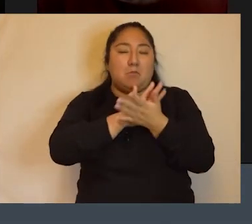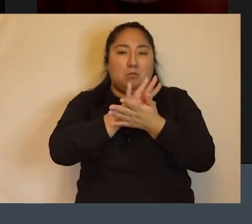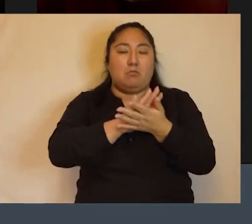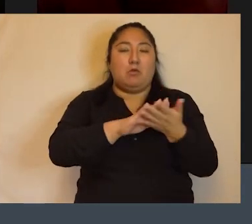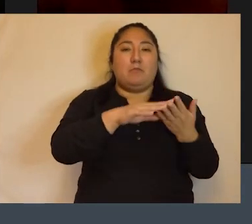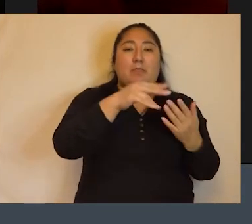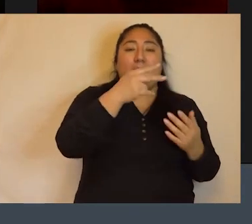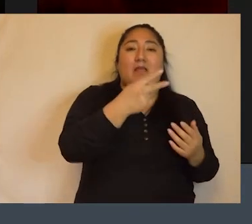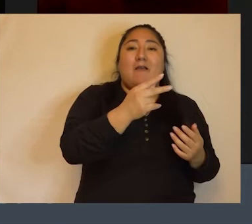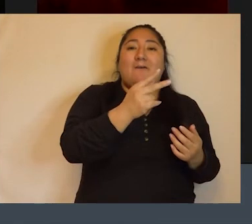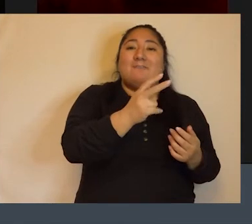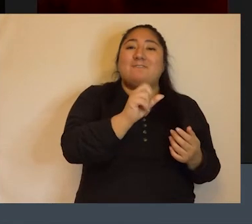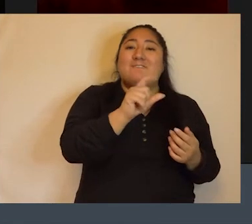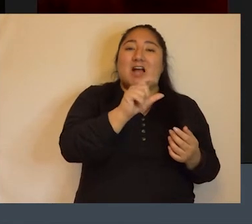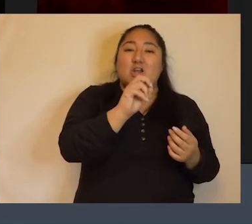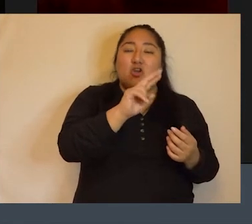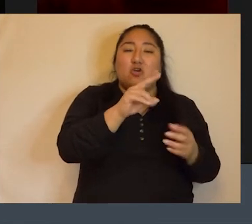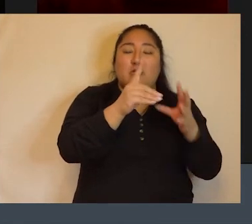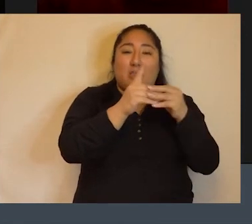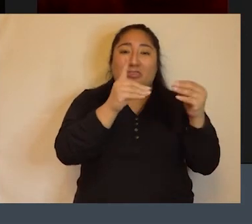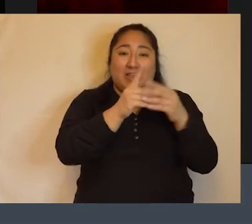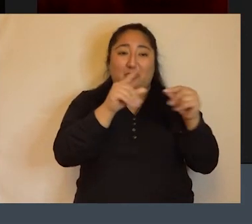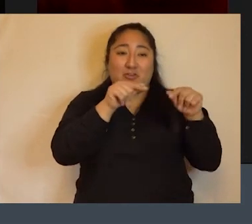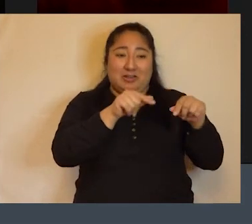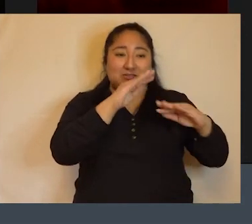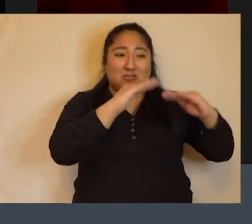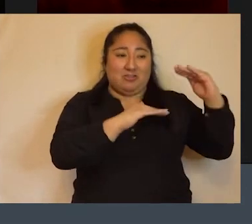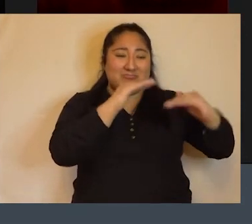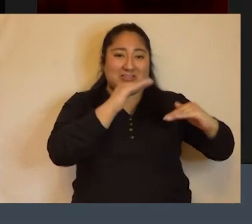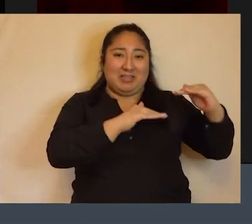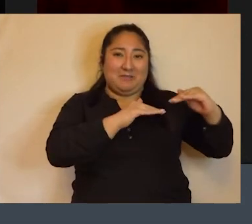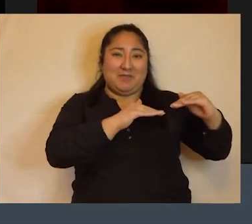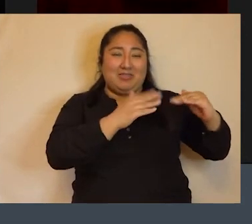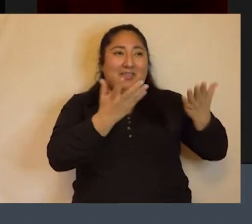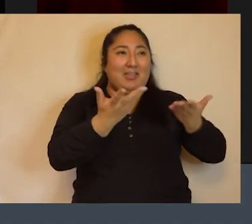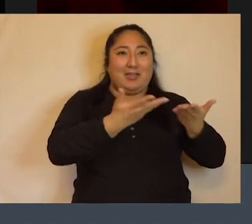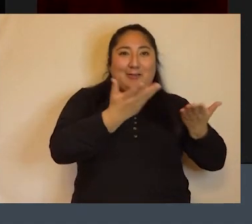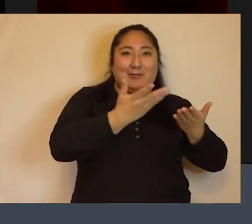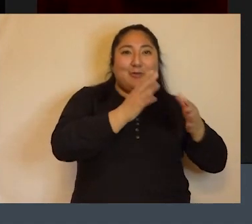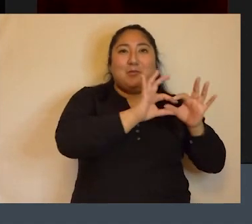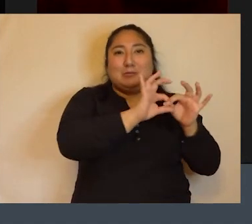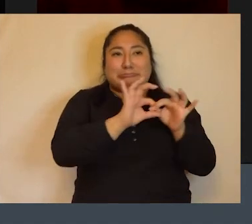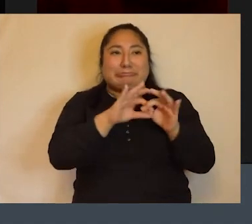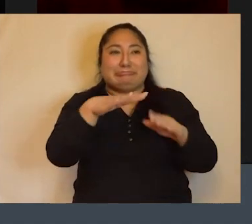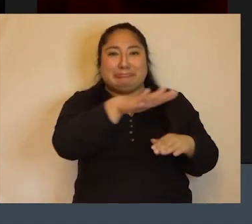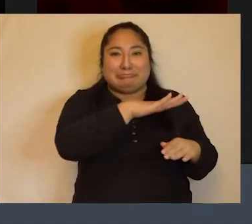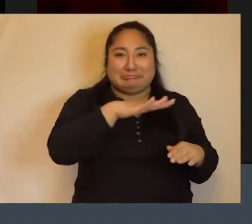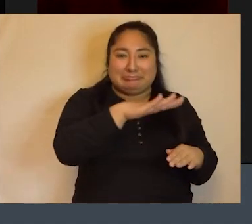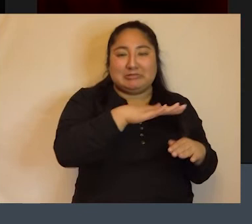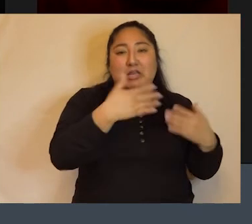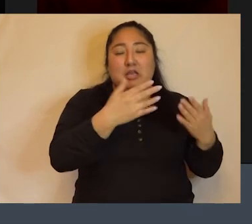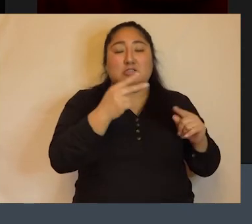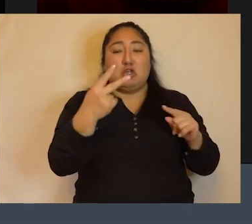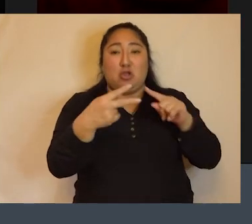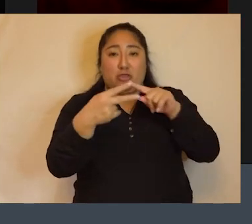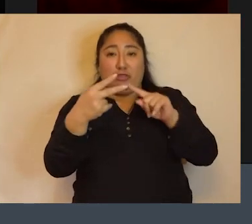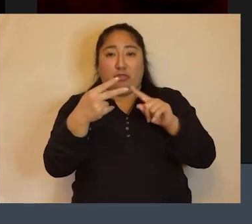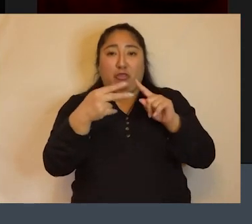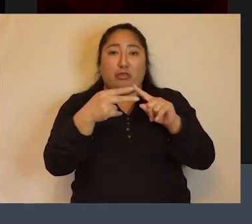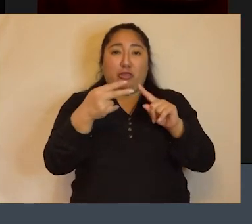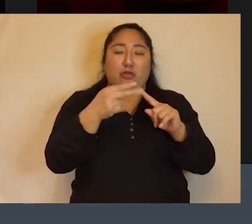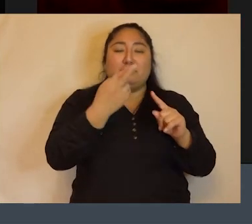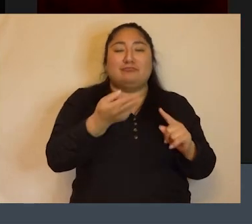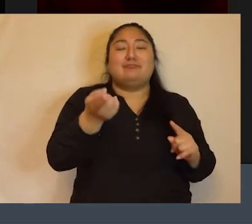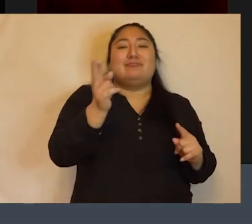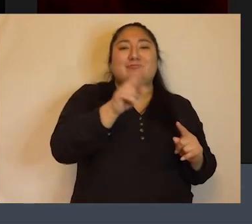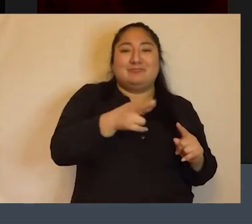del valor del dólar, eso va a depender de cómo se comporte, ¿ya? Pero esos otros dos, eso